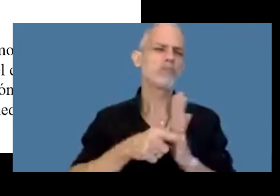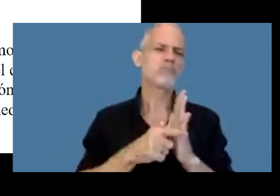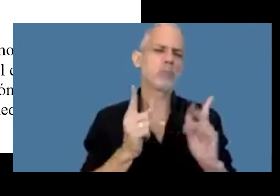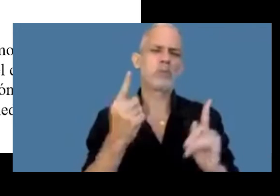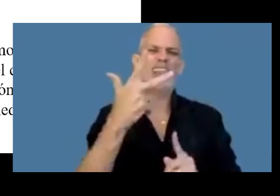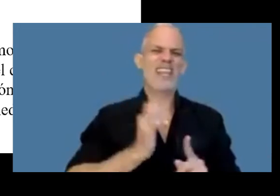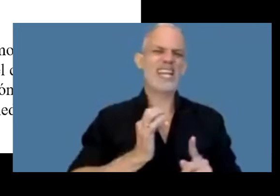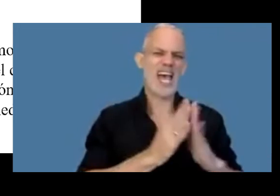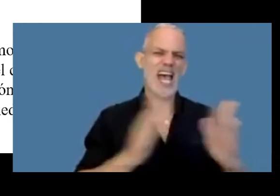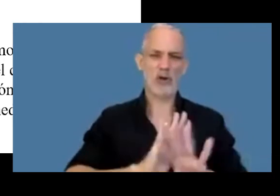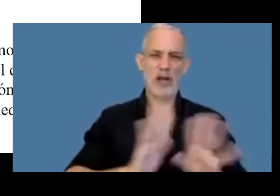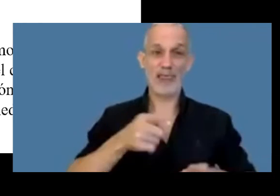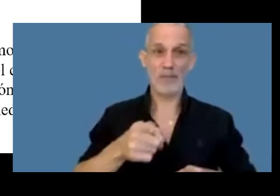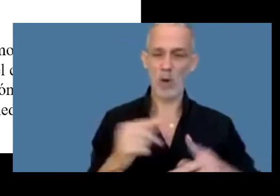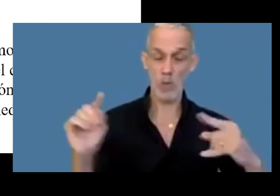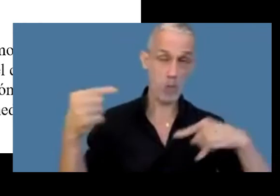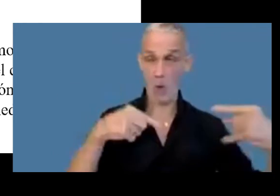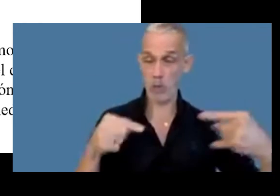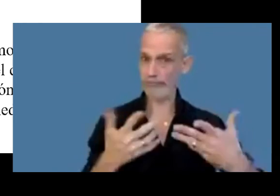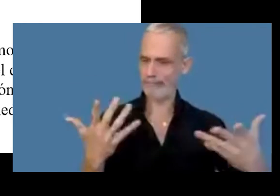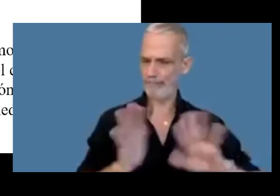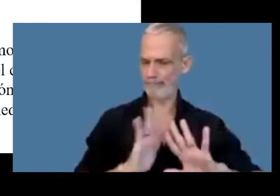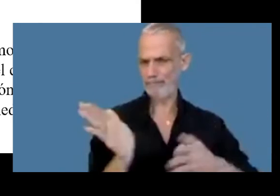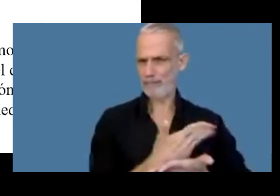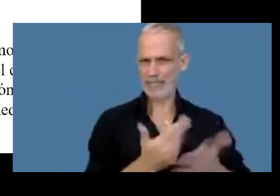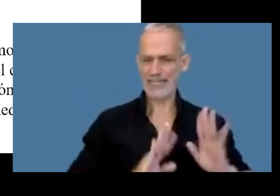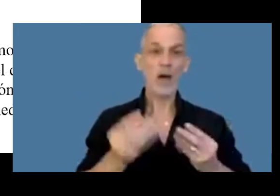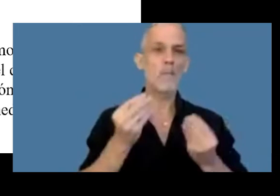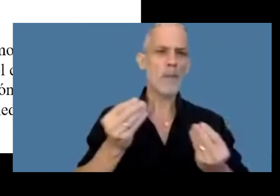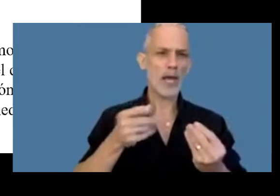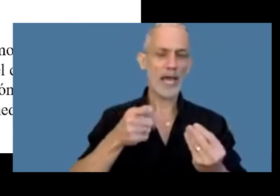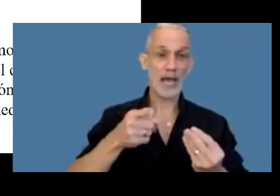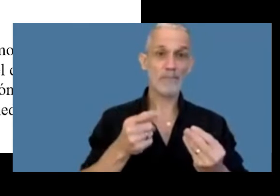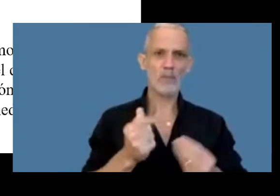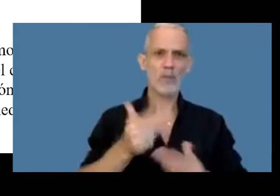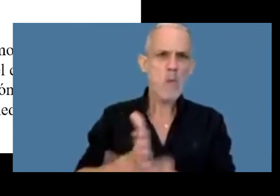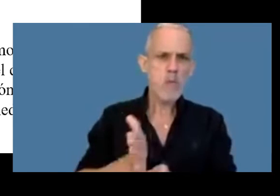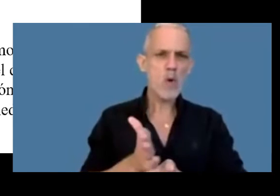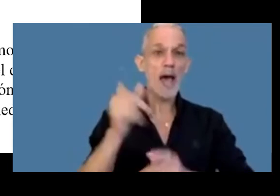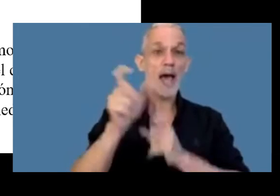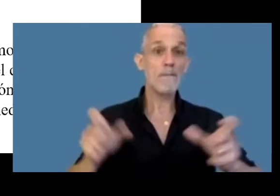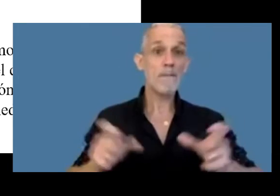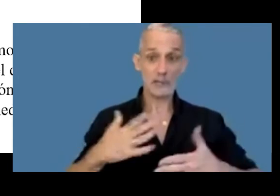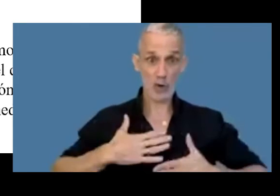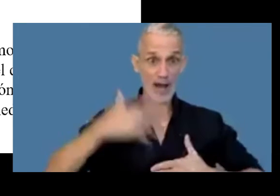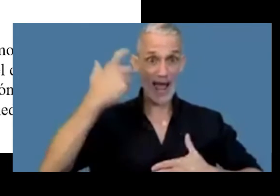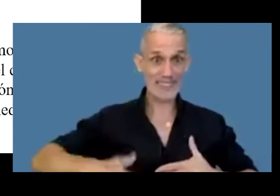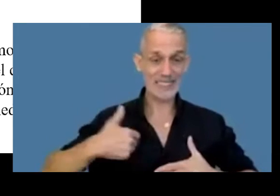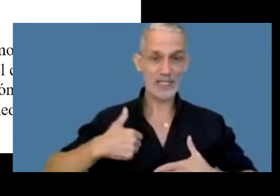años por lo conflictivo que era, porque en realidad castigaba al contribuyente que